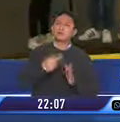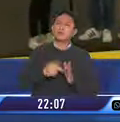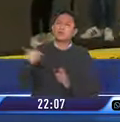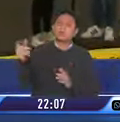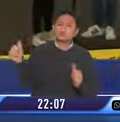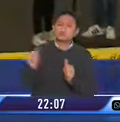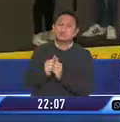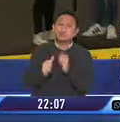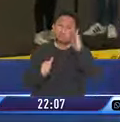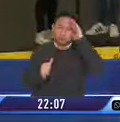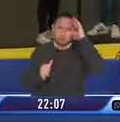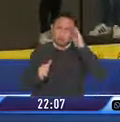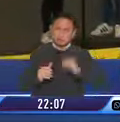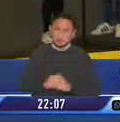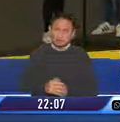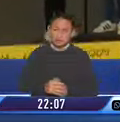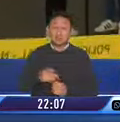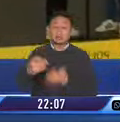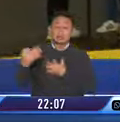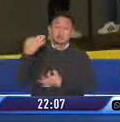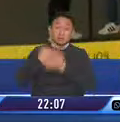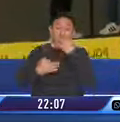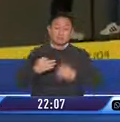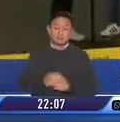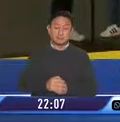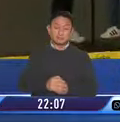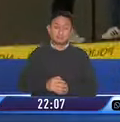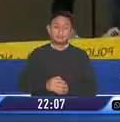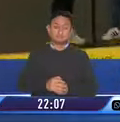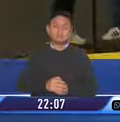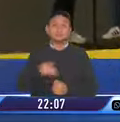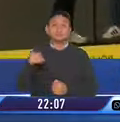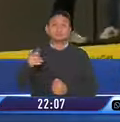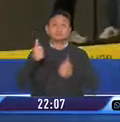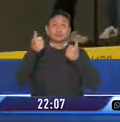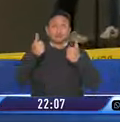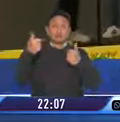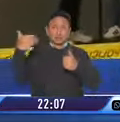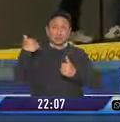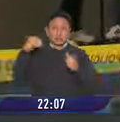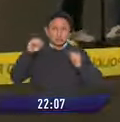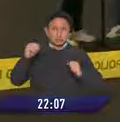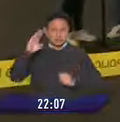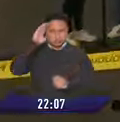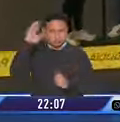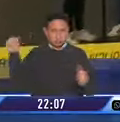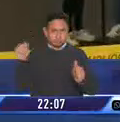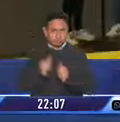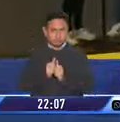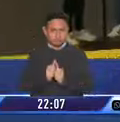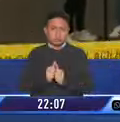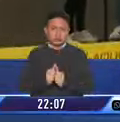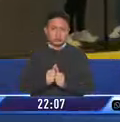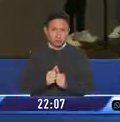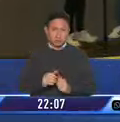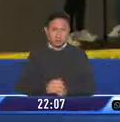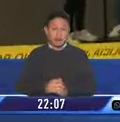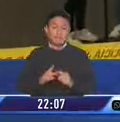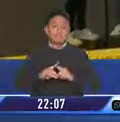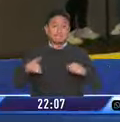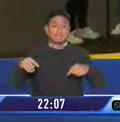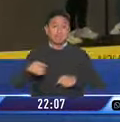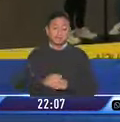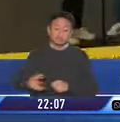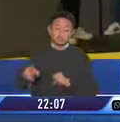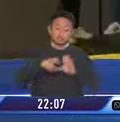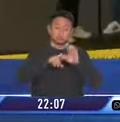del candidato presidencial, y él nos ha manifestado que mientras que el candidato contaba efectivamente con resguardo policial, pero por los impactos de